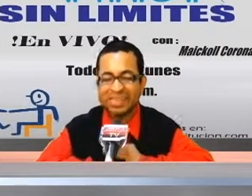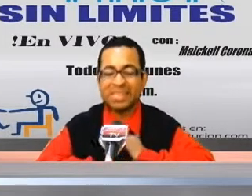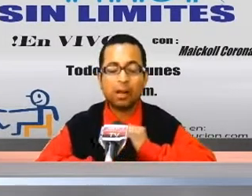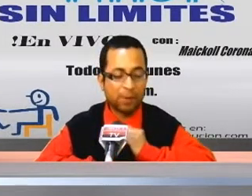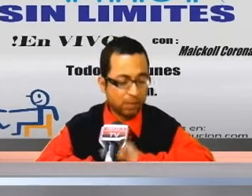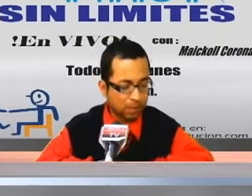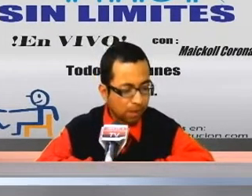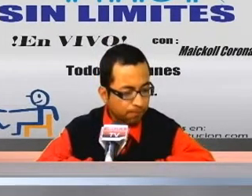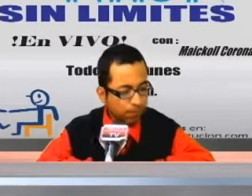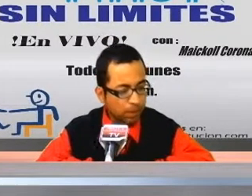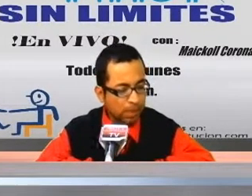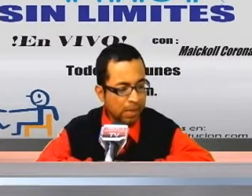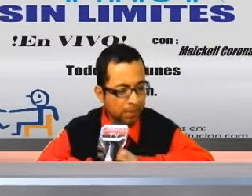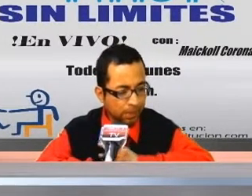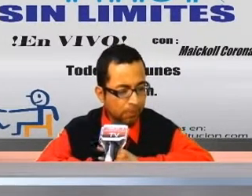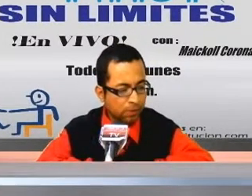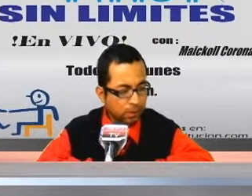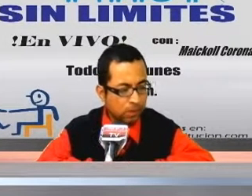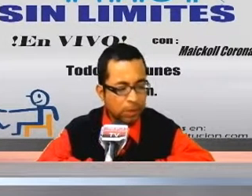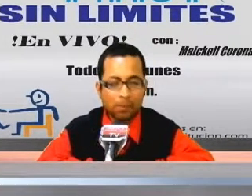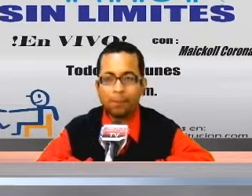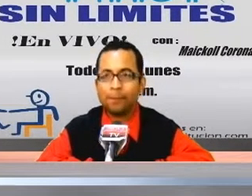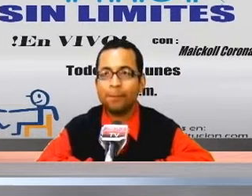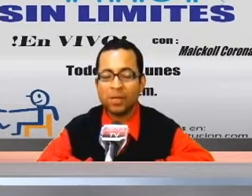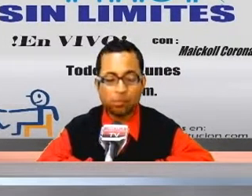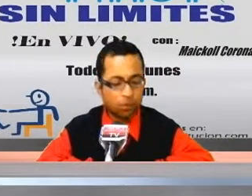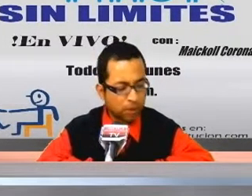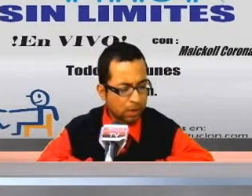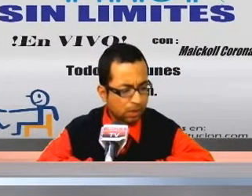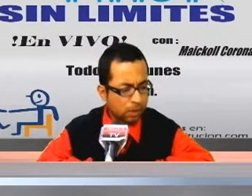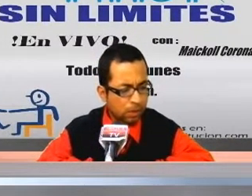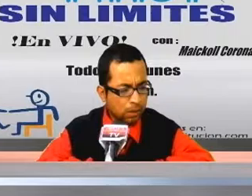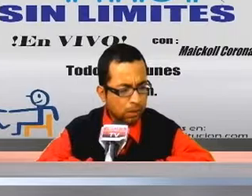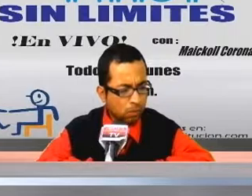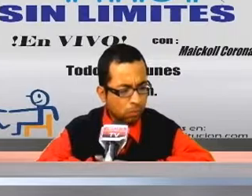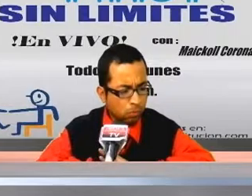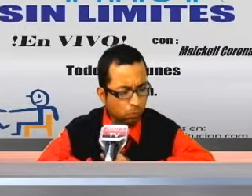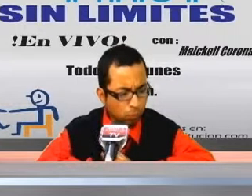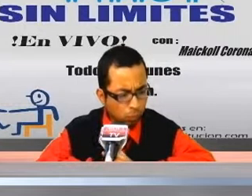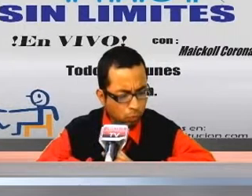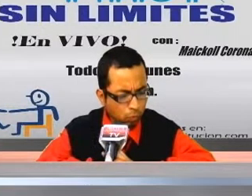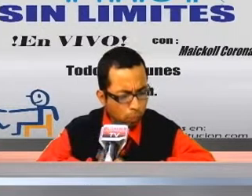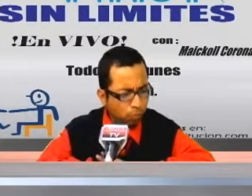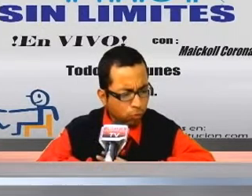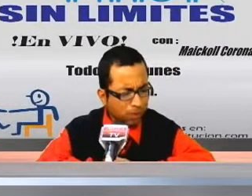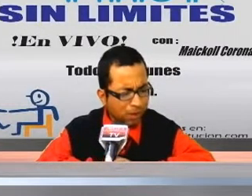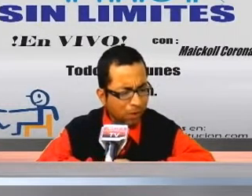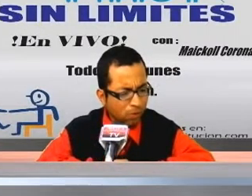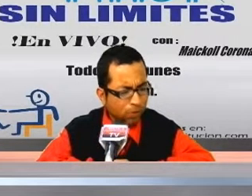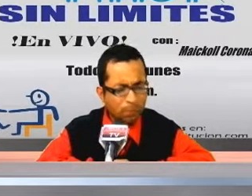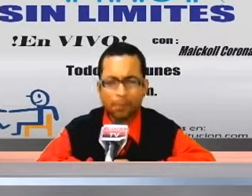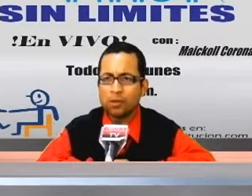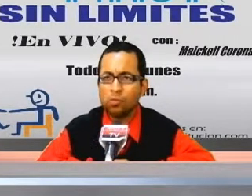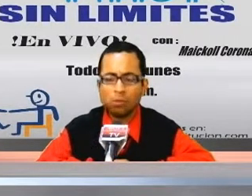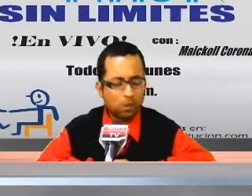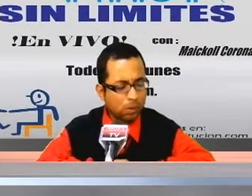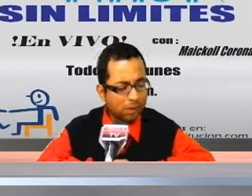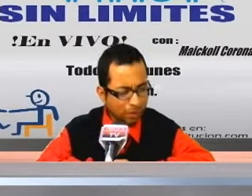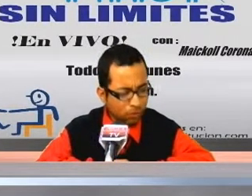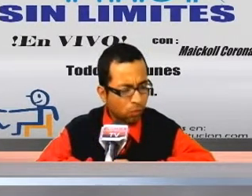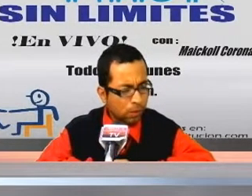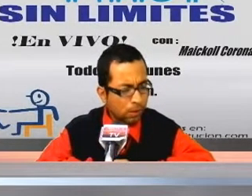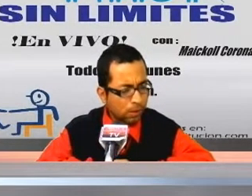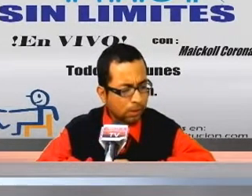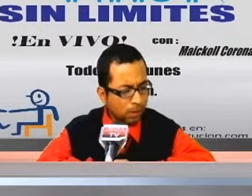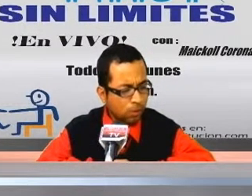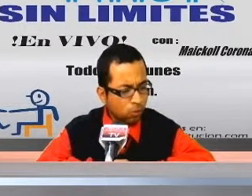de discapacidad en el tema de Lima Metropolitana. Un punto bien claro es que me pareció un